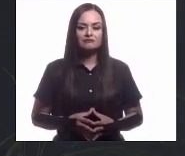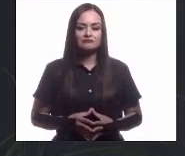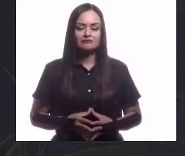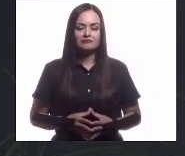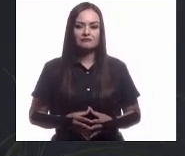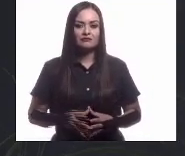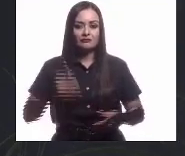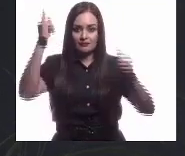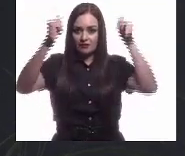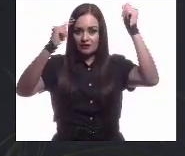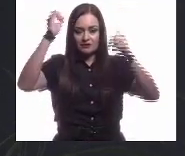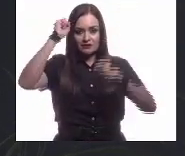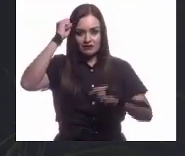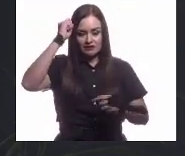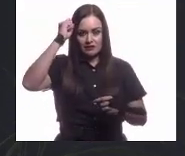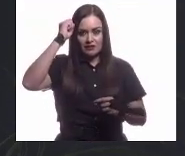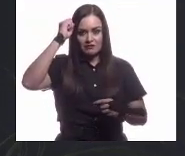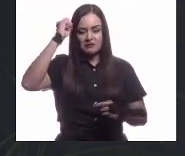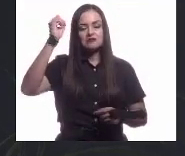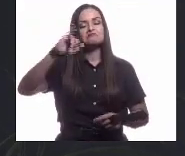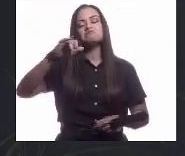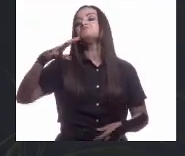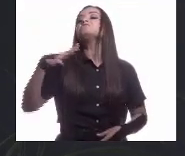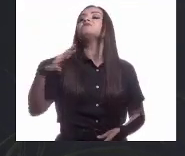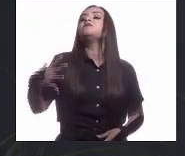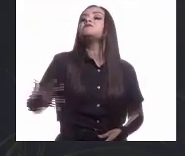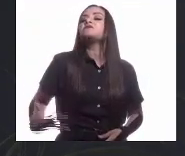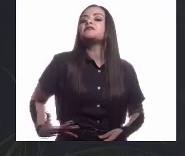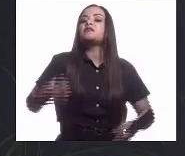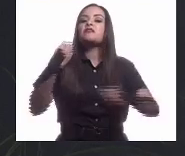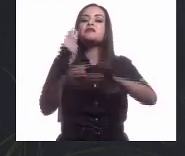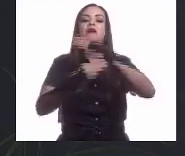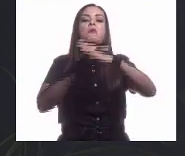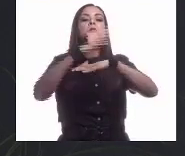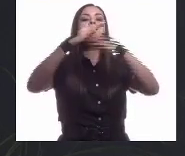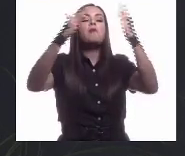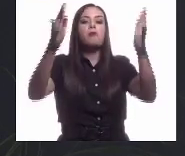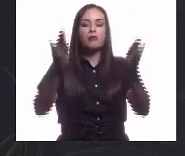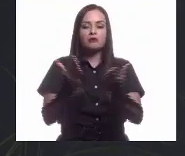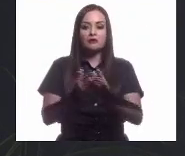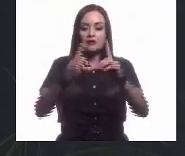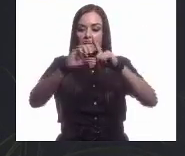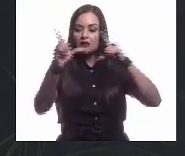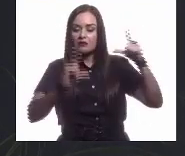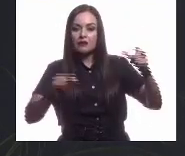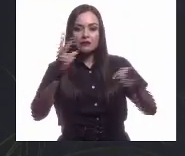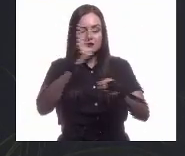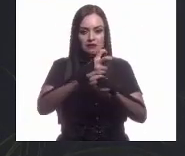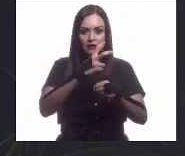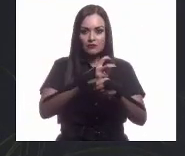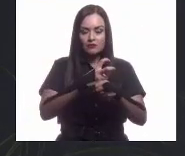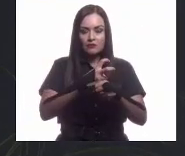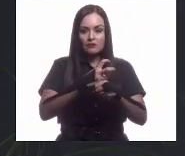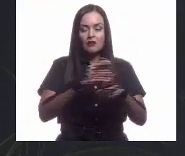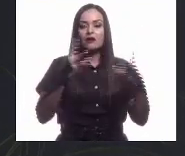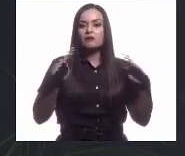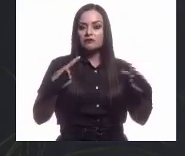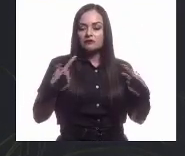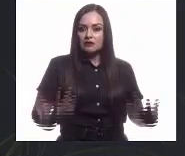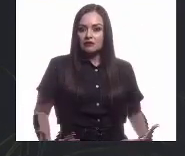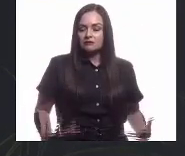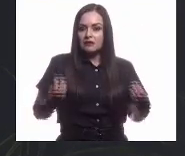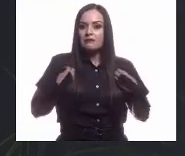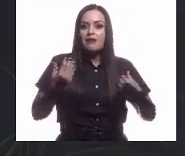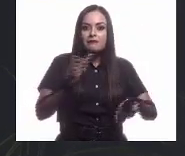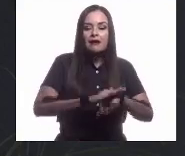Nuestros servicios turísticos nos enorgullecen ante el mundo. Somos segundo lugar nacional en esperanza de vida con 76